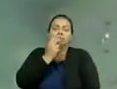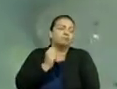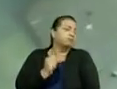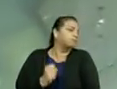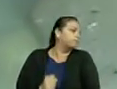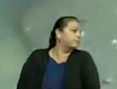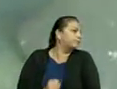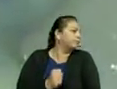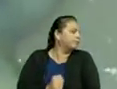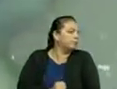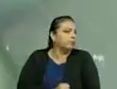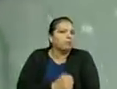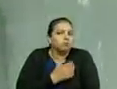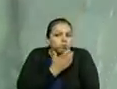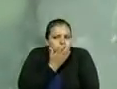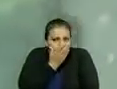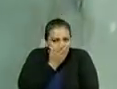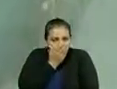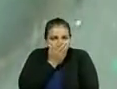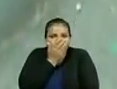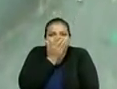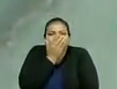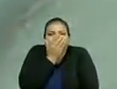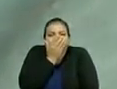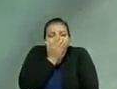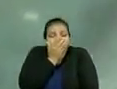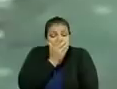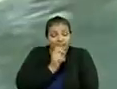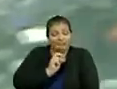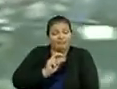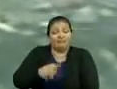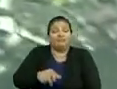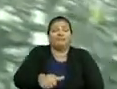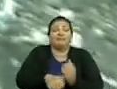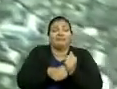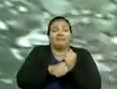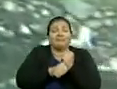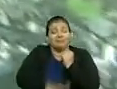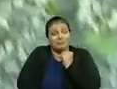nauseabunda, asquerosa y hasta con yapa.